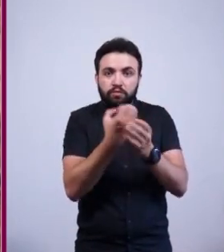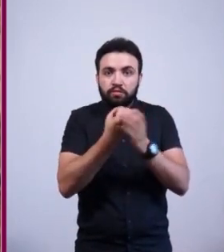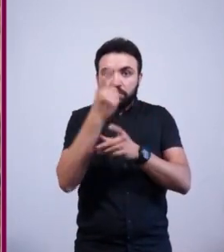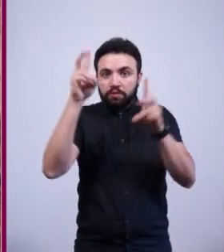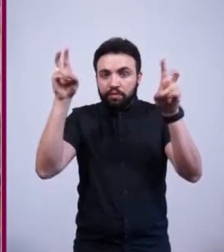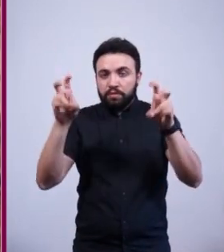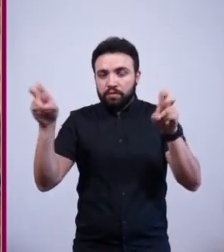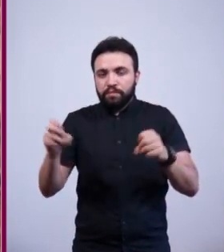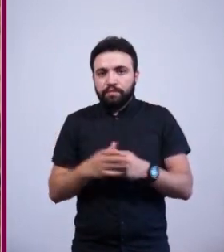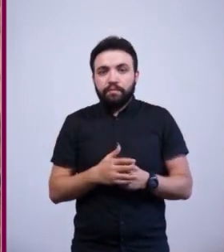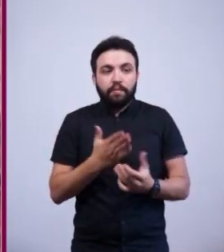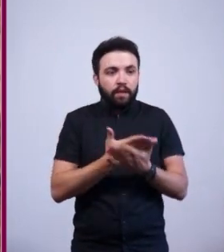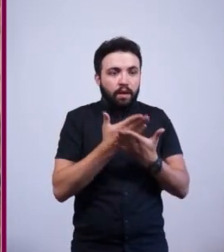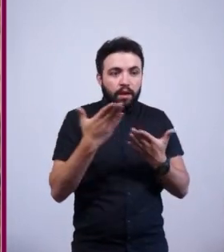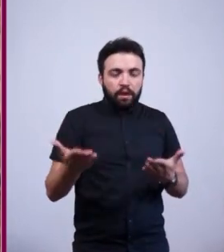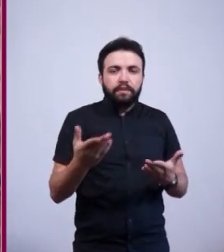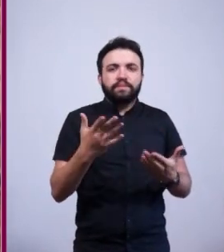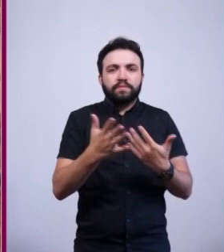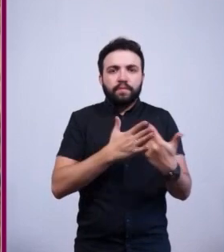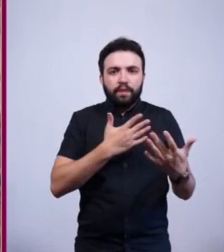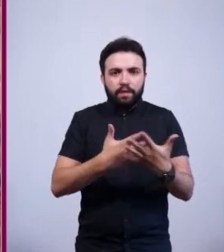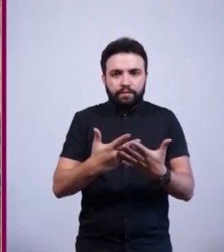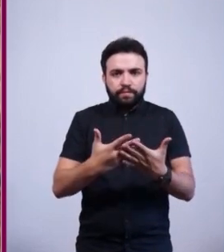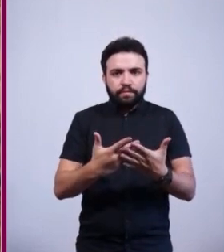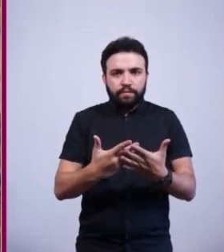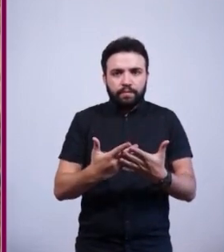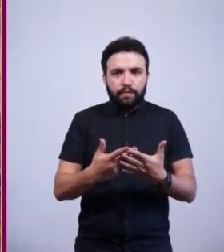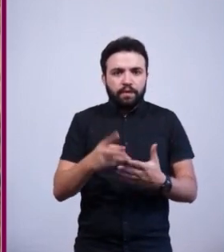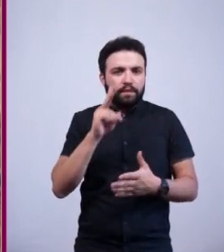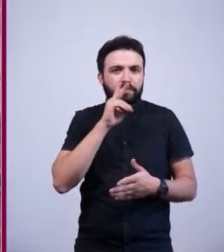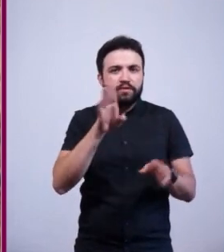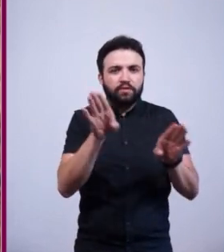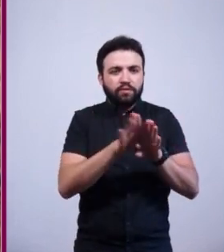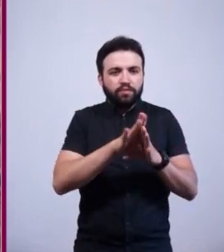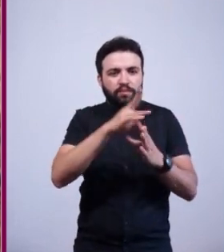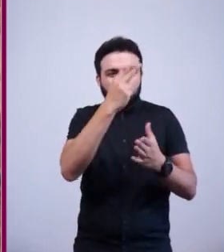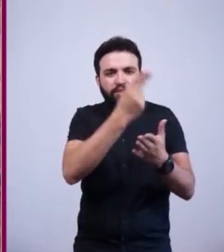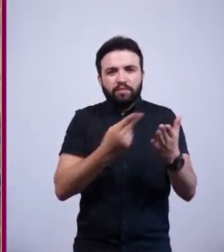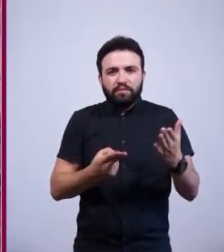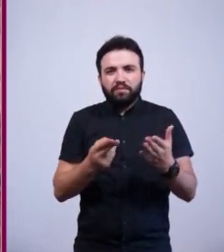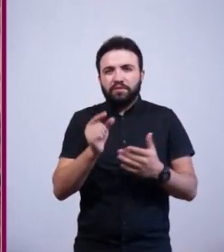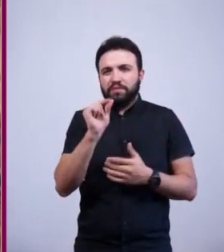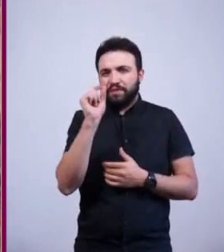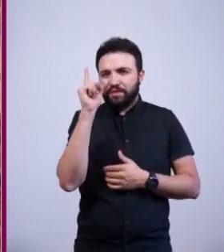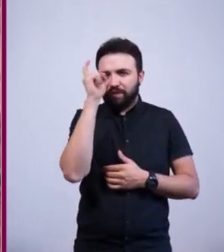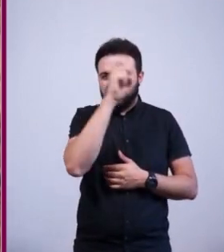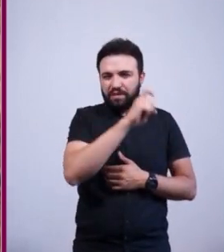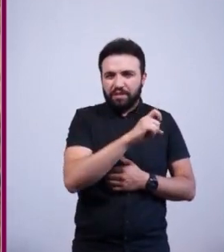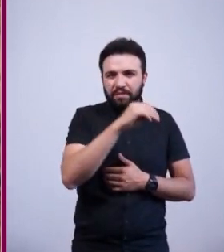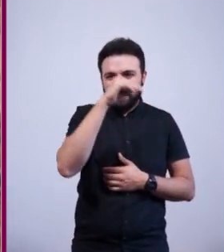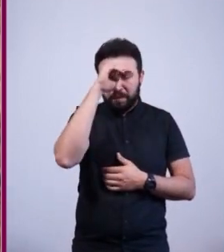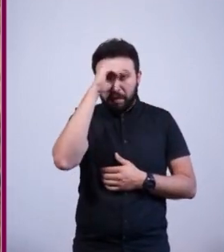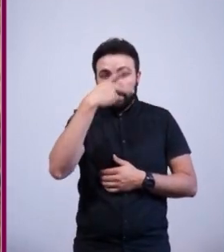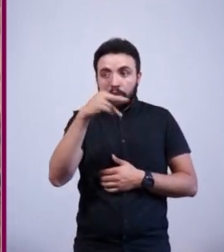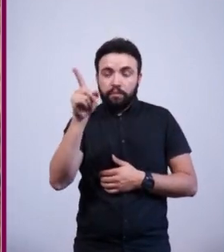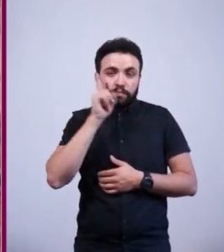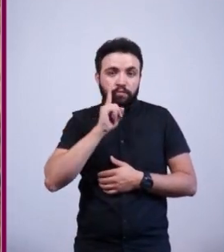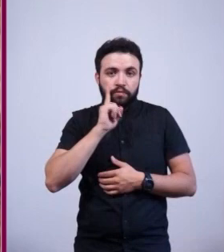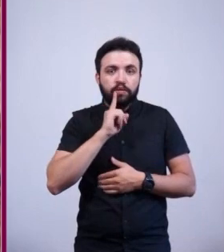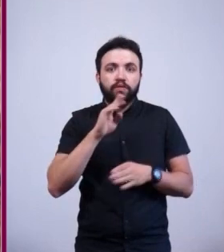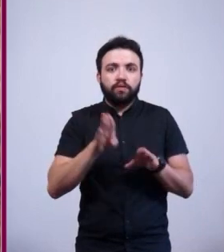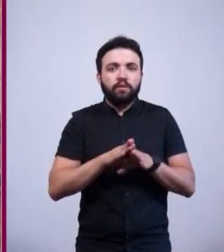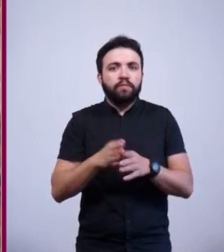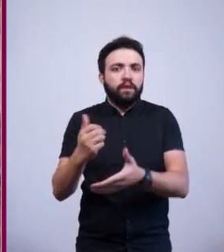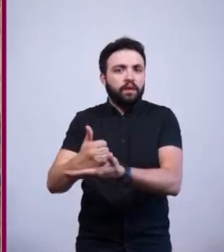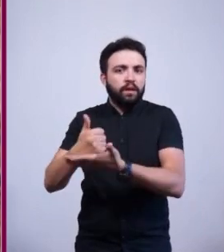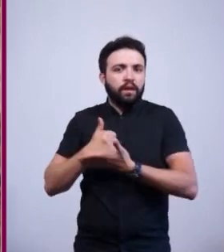con las manos en la masa, vamos a aprender a trabajar los relatos en dibujo. Suena un poco complicado, pero Florencia nos guiará en un par